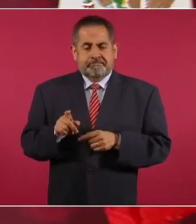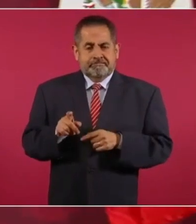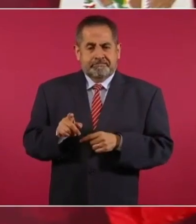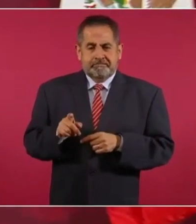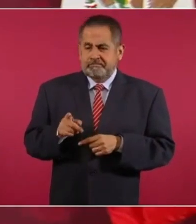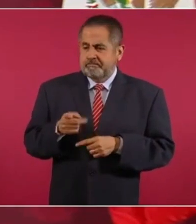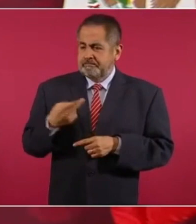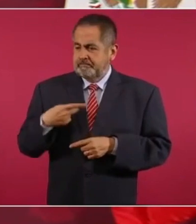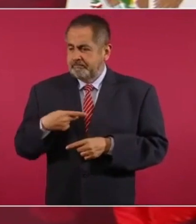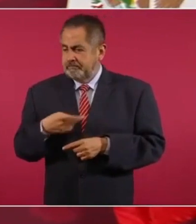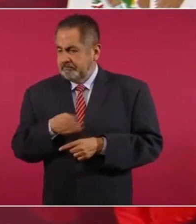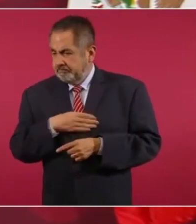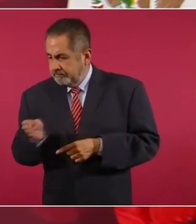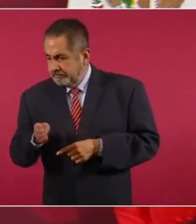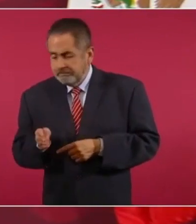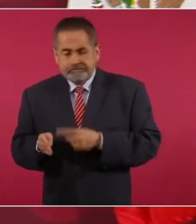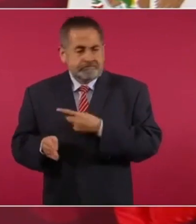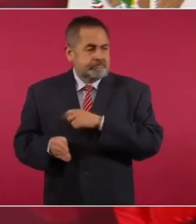buenos o malos,